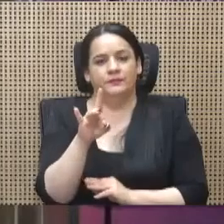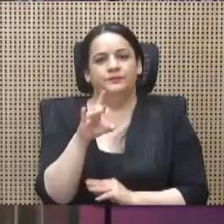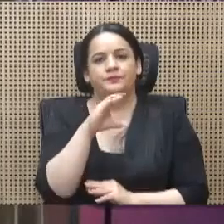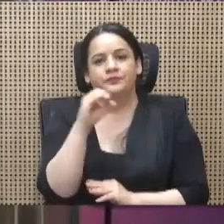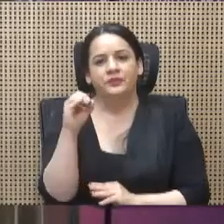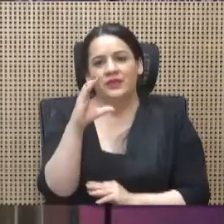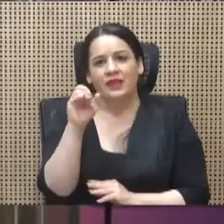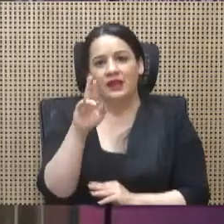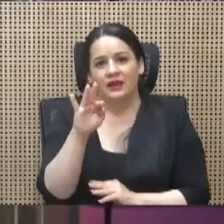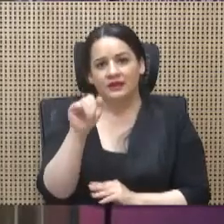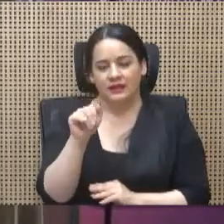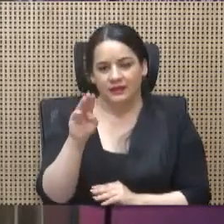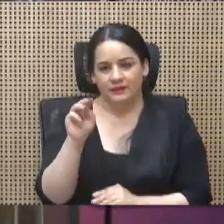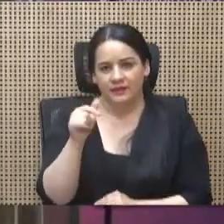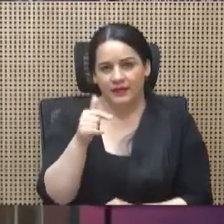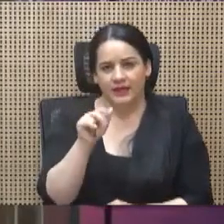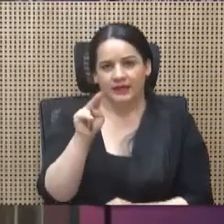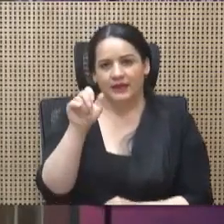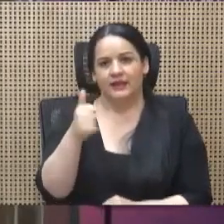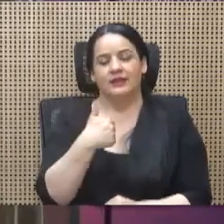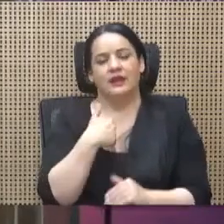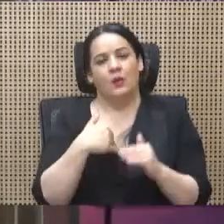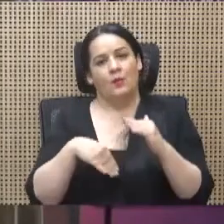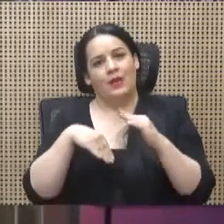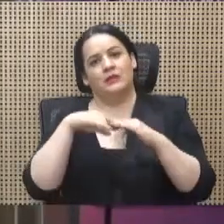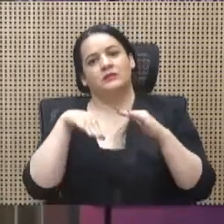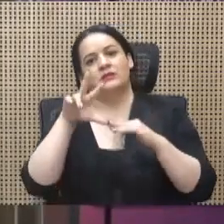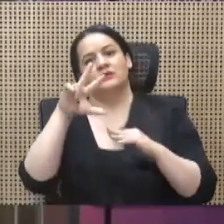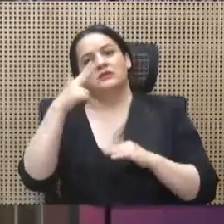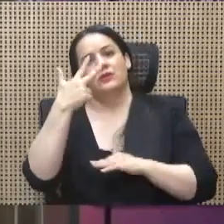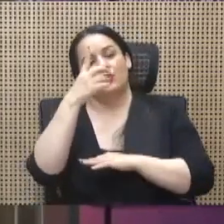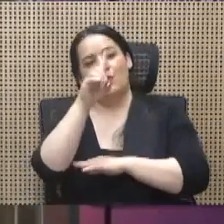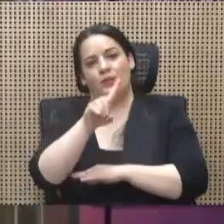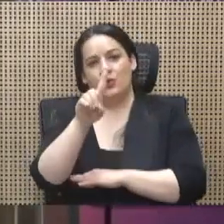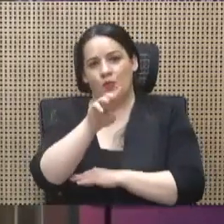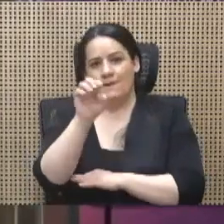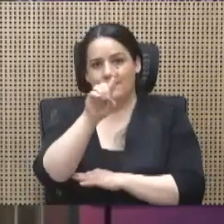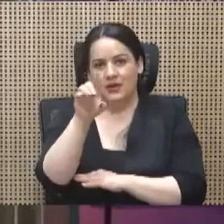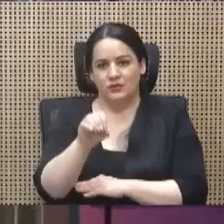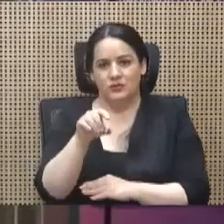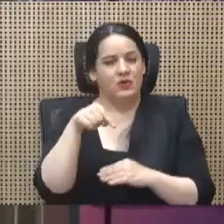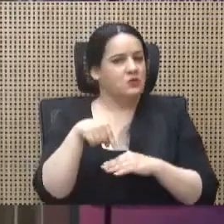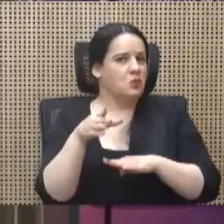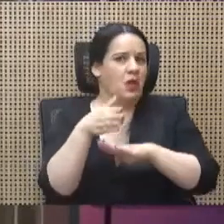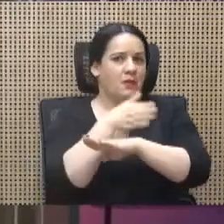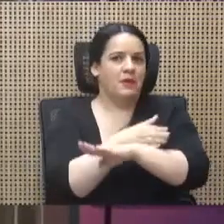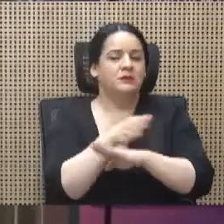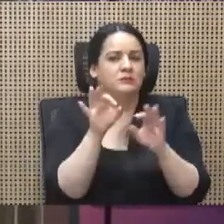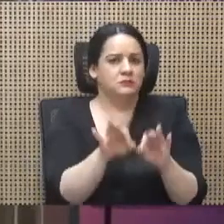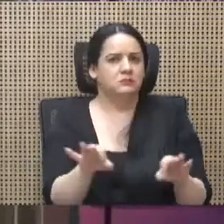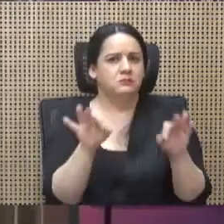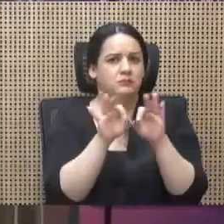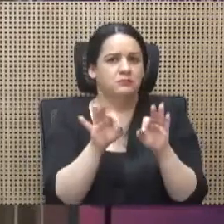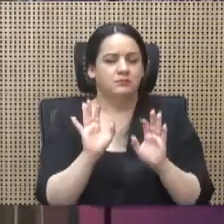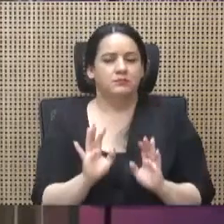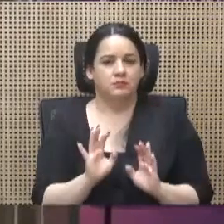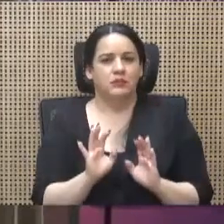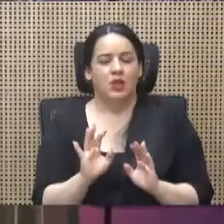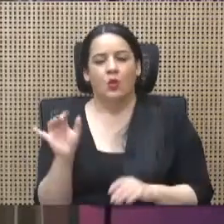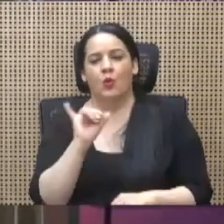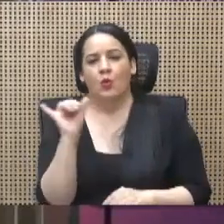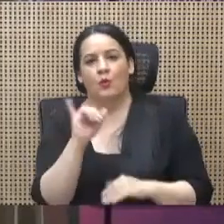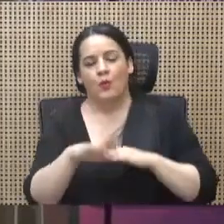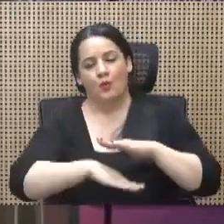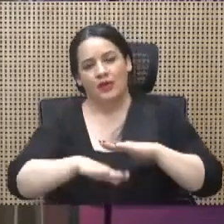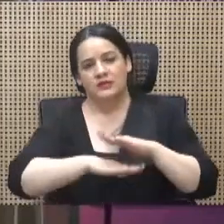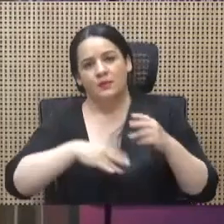habrá un máximo hasta el tercer domingo de marzo ya eso es un avance positivo en términos de lo que hemos señalado como base de